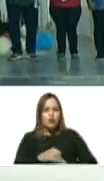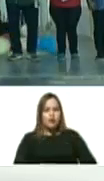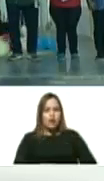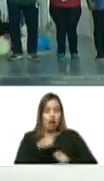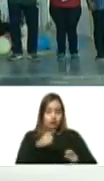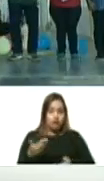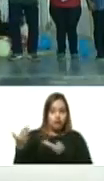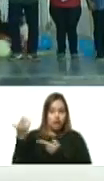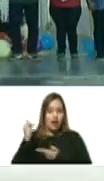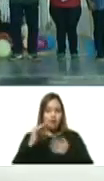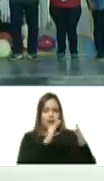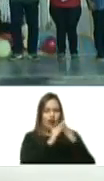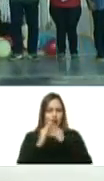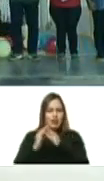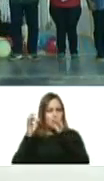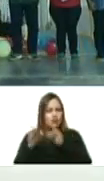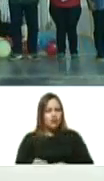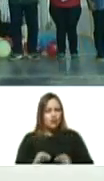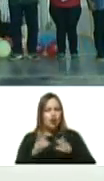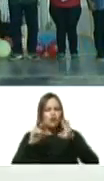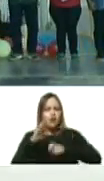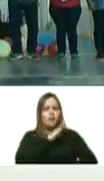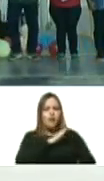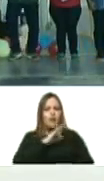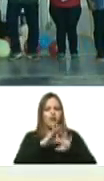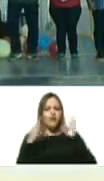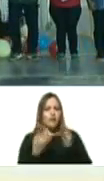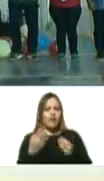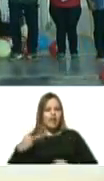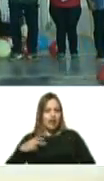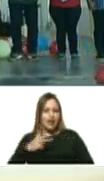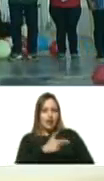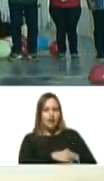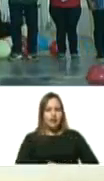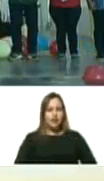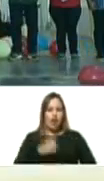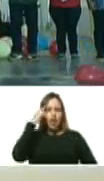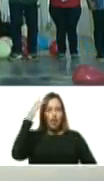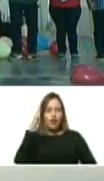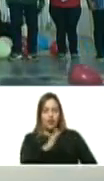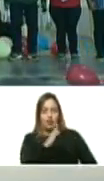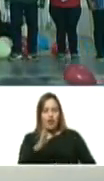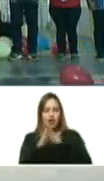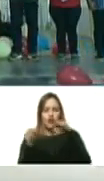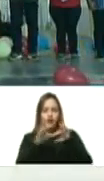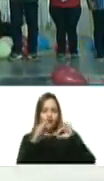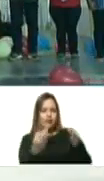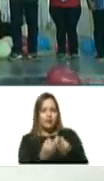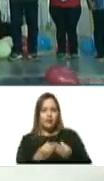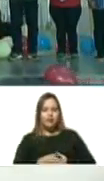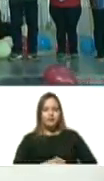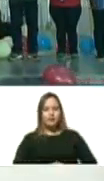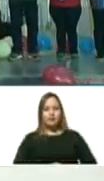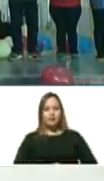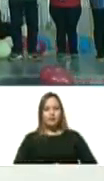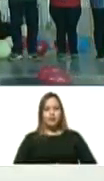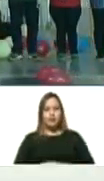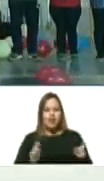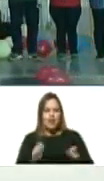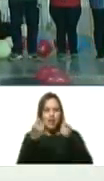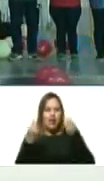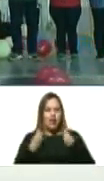pues, techo seguro, propio y nuevo para las familias de Tejerías. Dios las bendiga a todas esas familias que salvaron